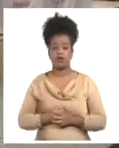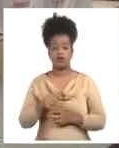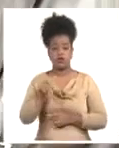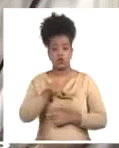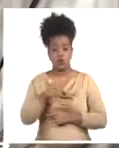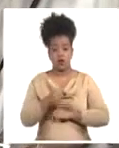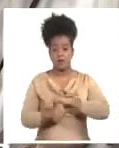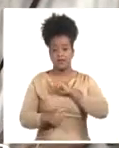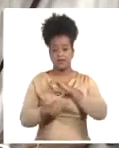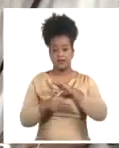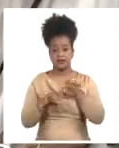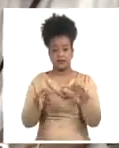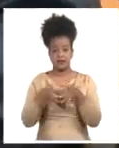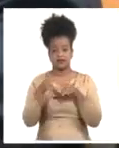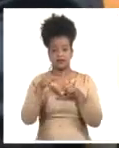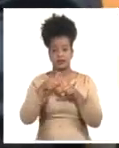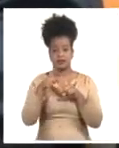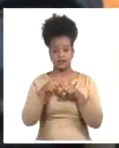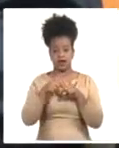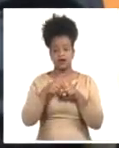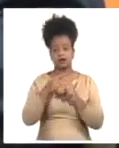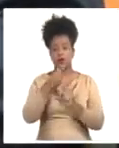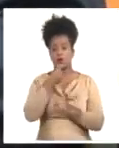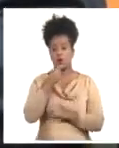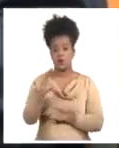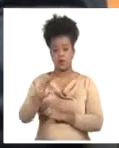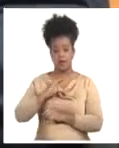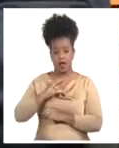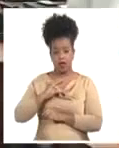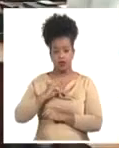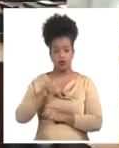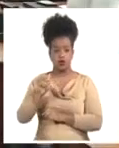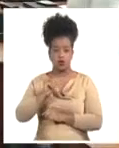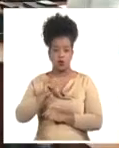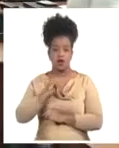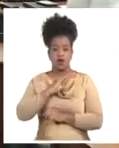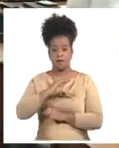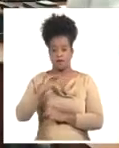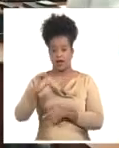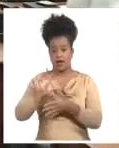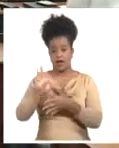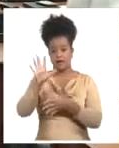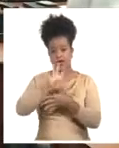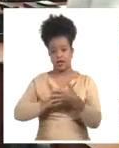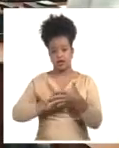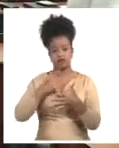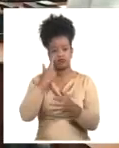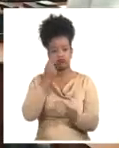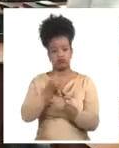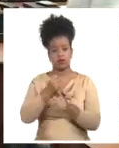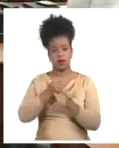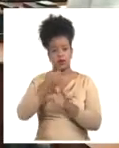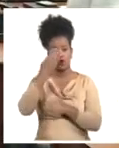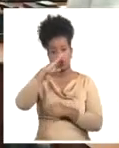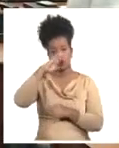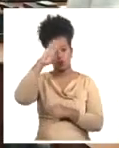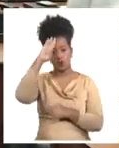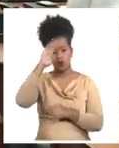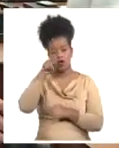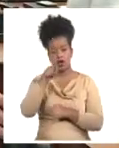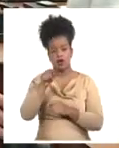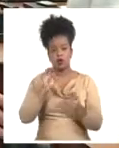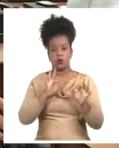de Sindicatos de Jubilados y Pensionados de la Región de las Américas reconoció el accionar de Cuba como referente para la seguridad